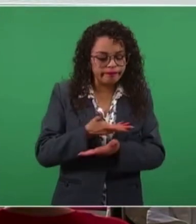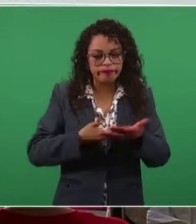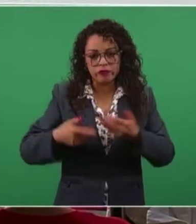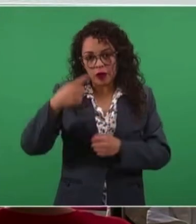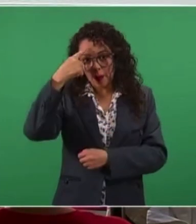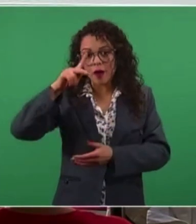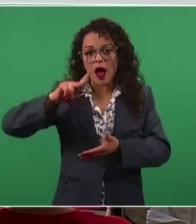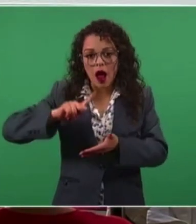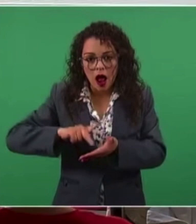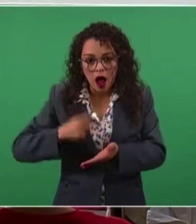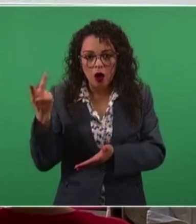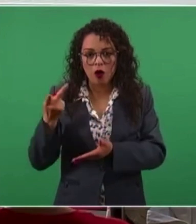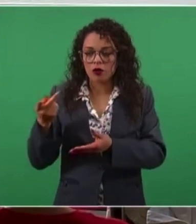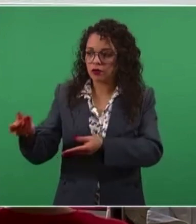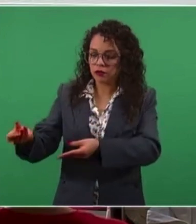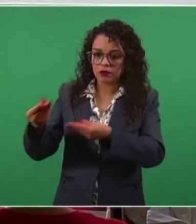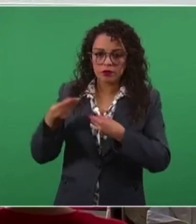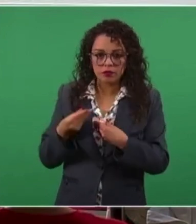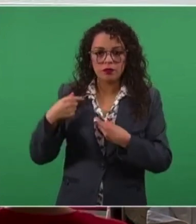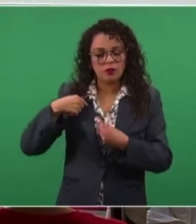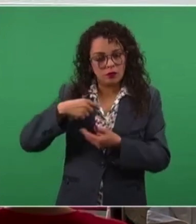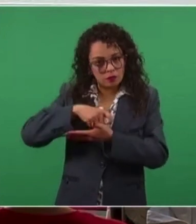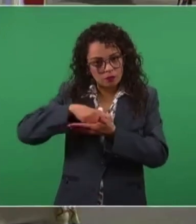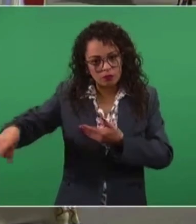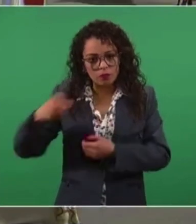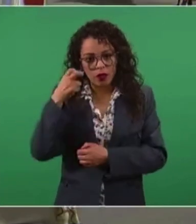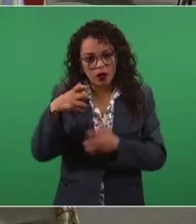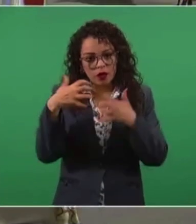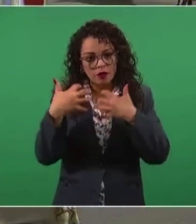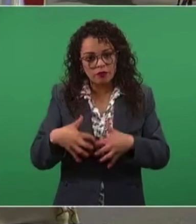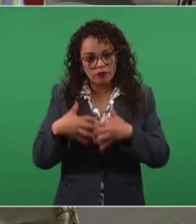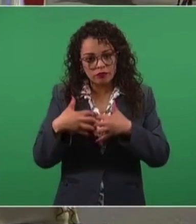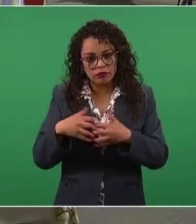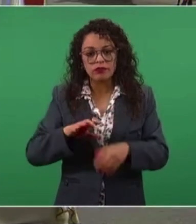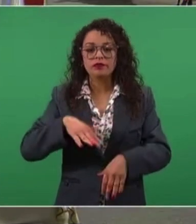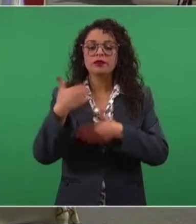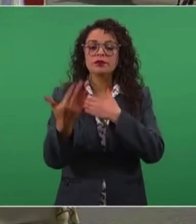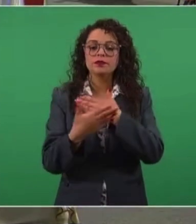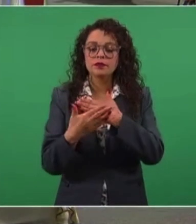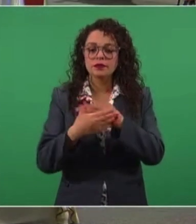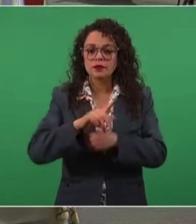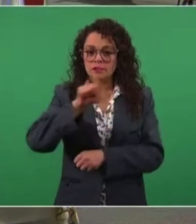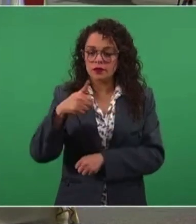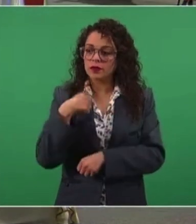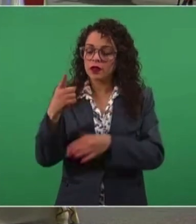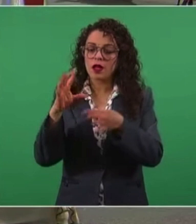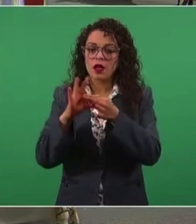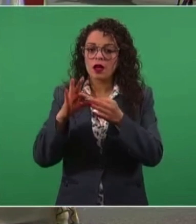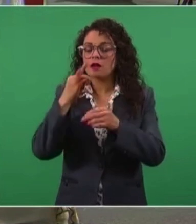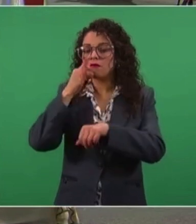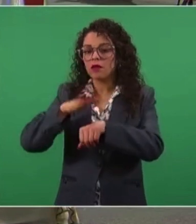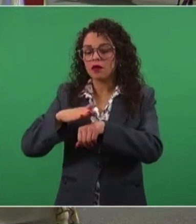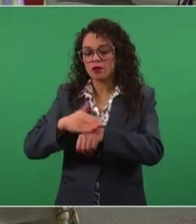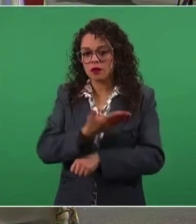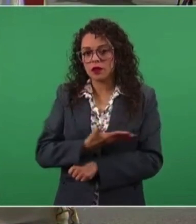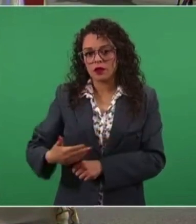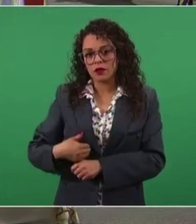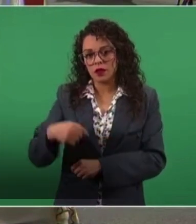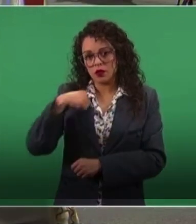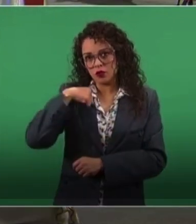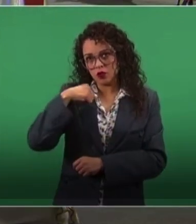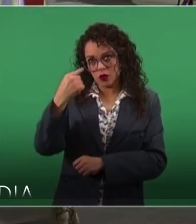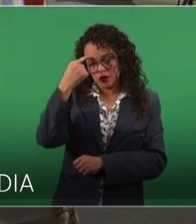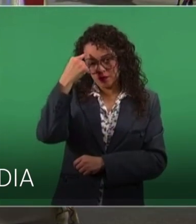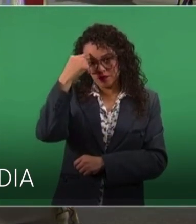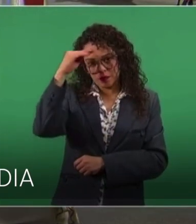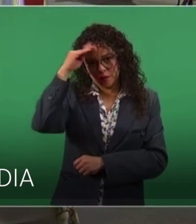tiempo informarle, presidente, acerca de esta solución que creemos que es la adecuada. Comprar,